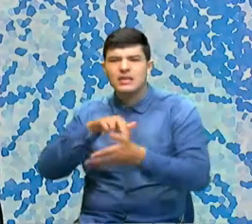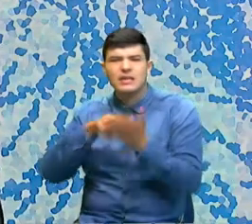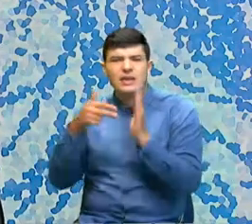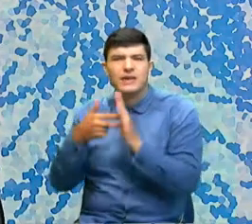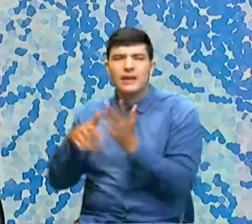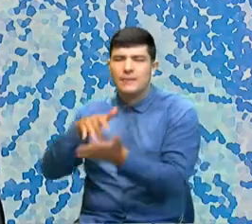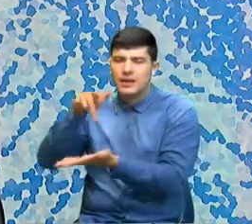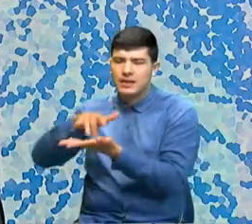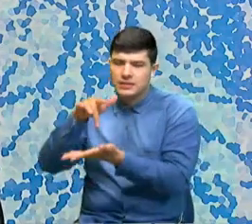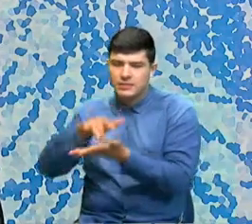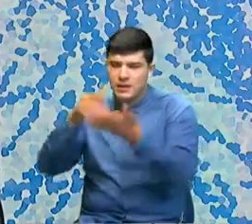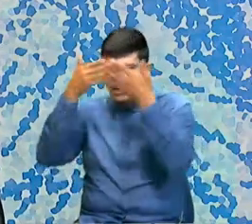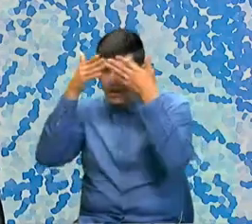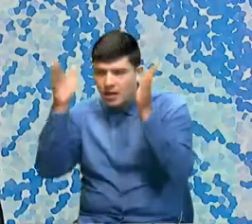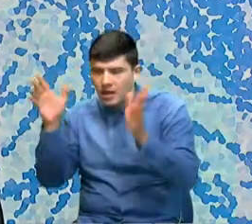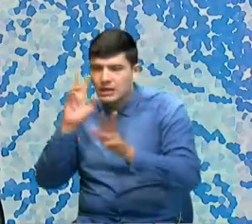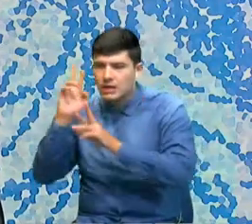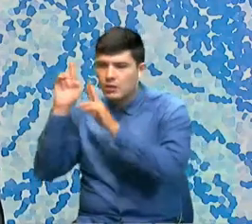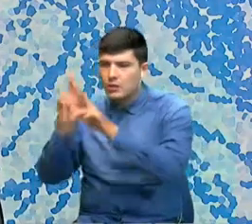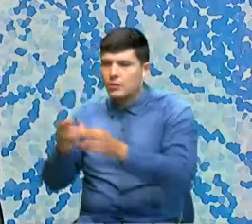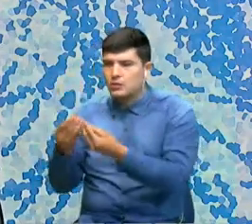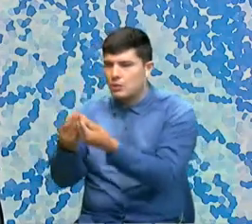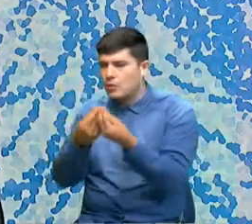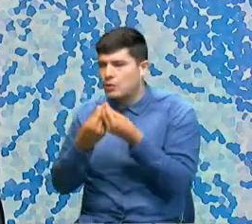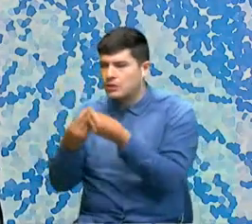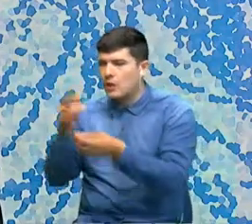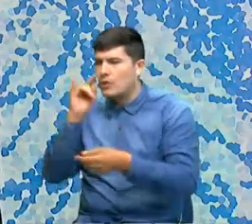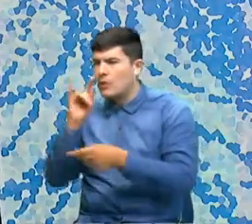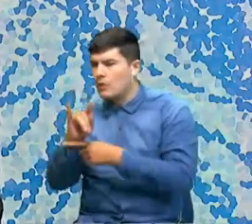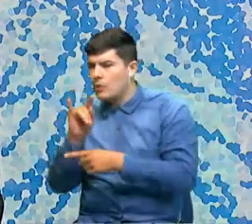participación democrática, nombrando un consejo que supervise,